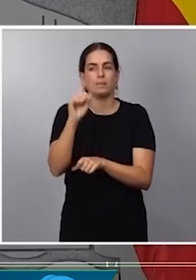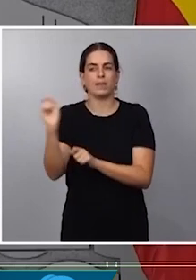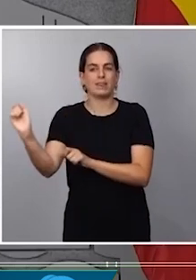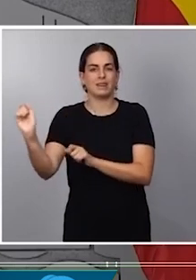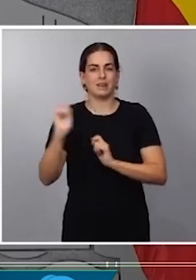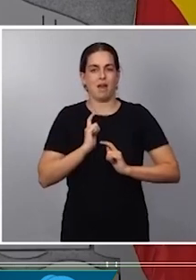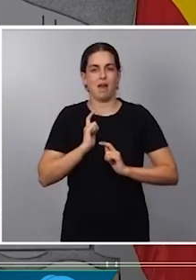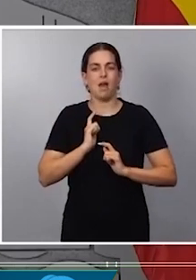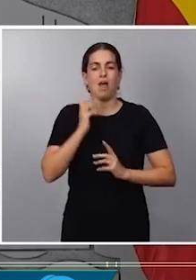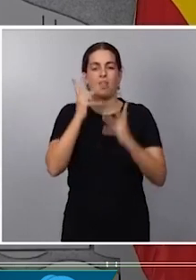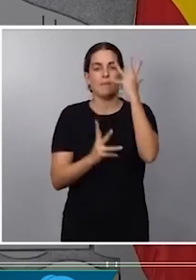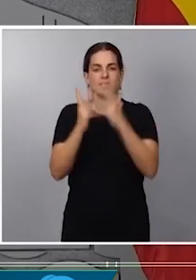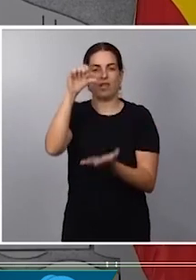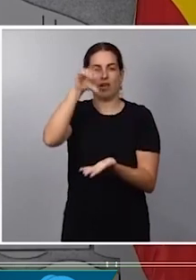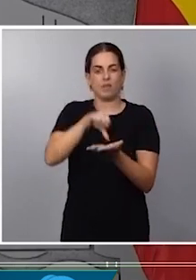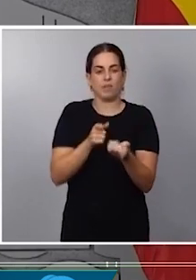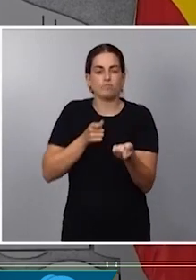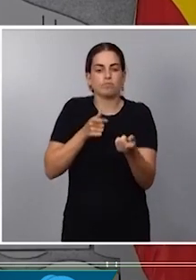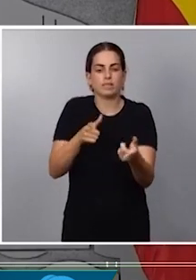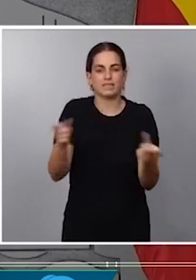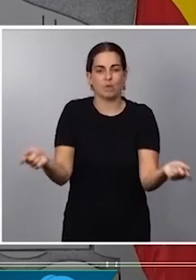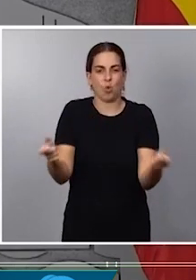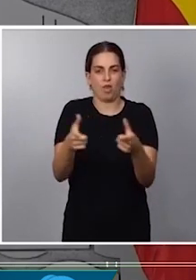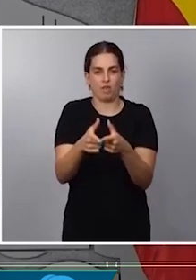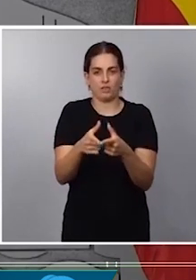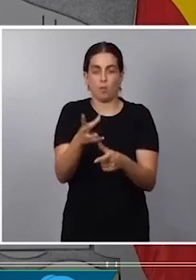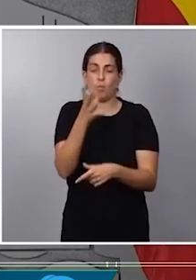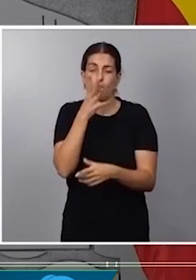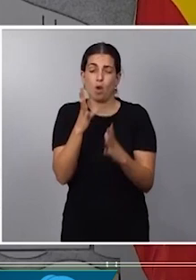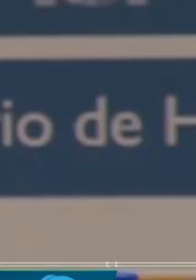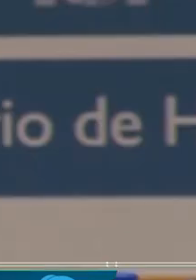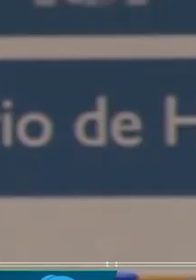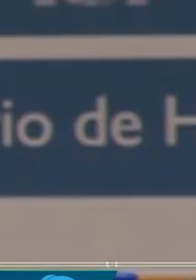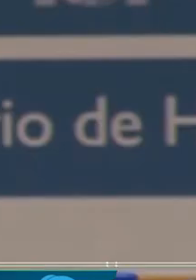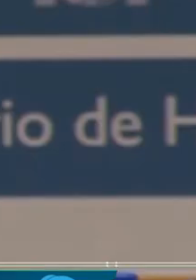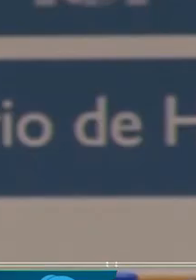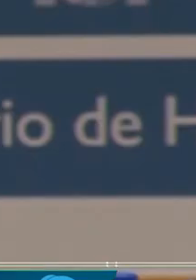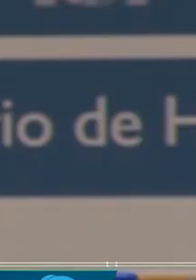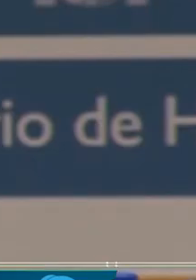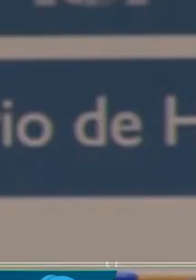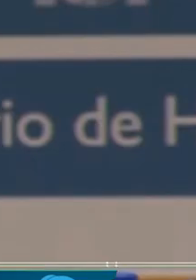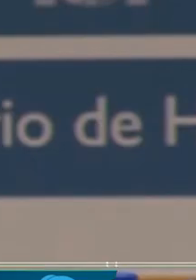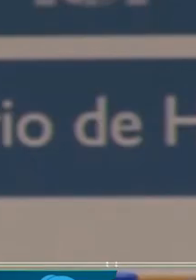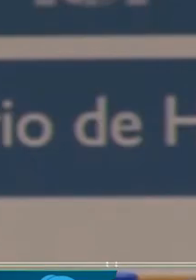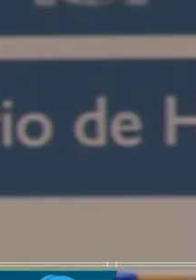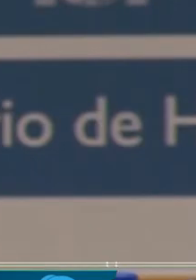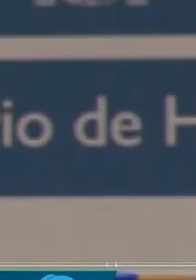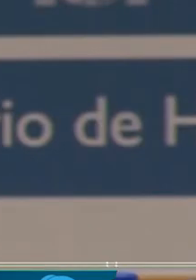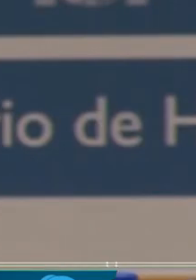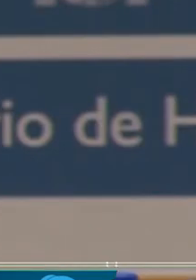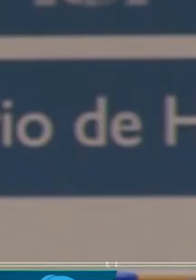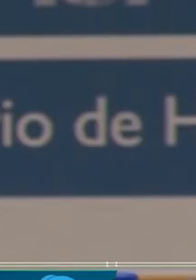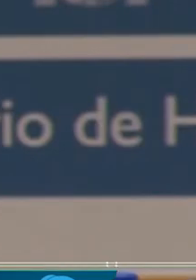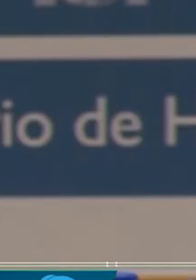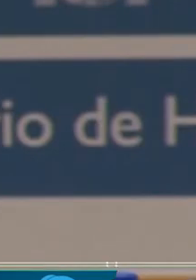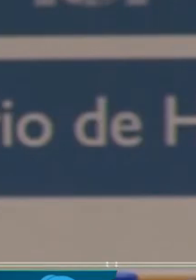Bruto que tenía en el cuarto trimestre de 2019, pues claramente no es un dato a celebrar. ¿Qué es lo que hay que celebrar? Lo que hay que